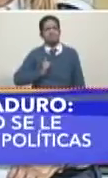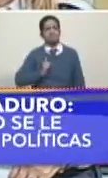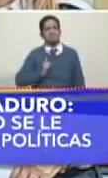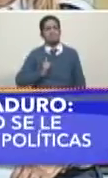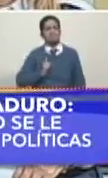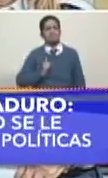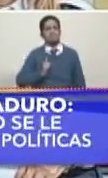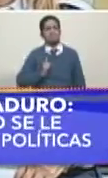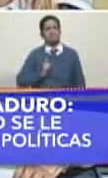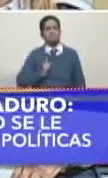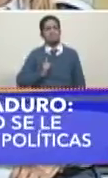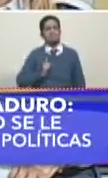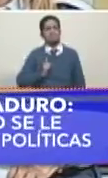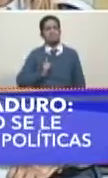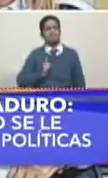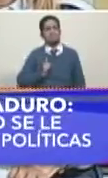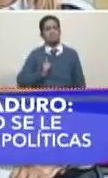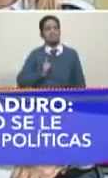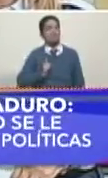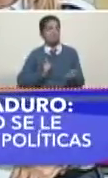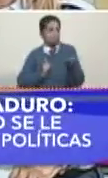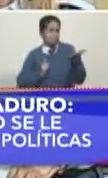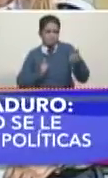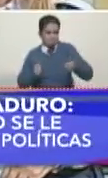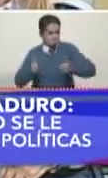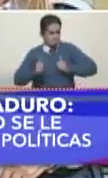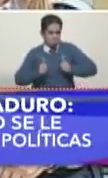Y sobre todo el príncipe del merengue.